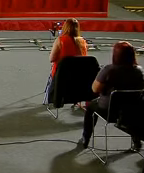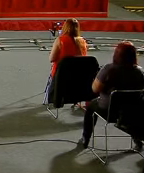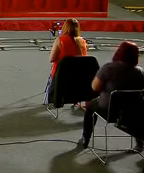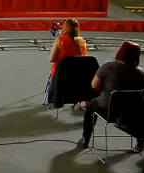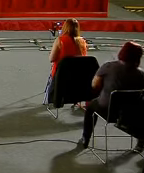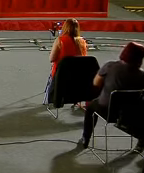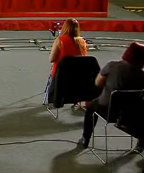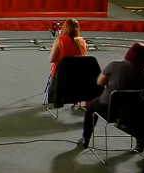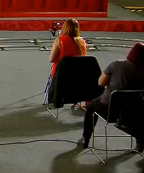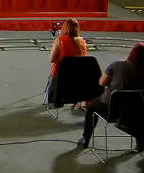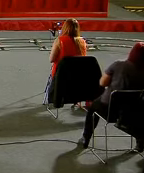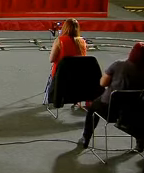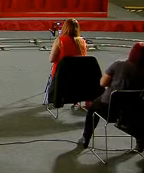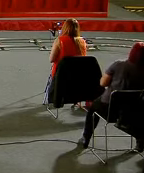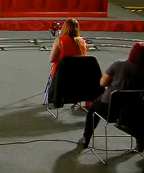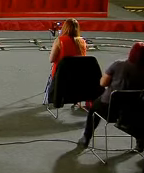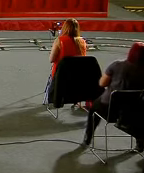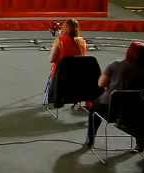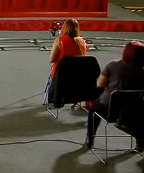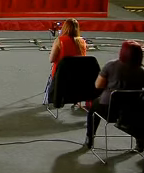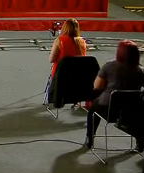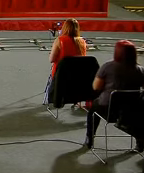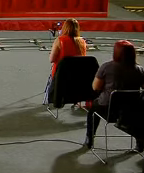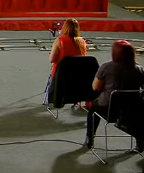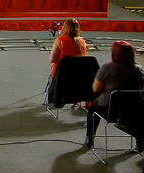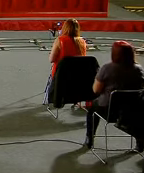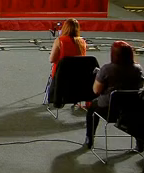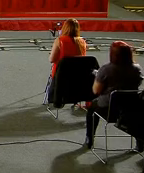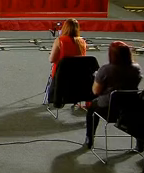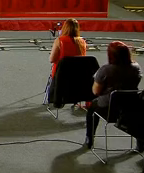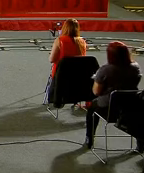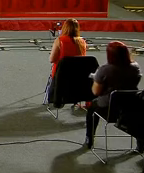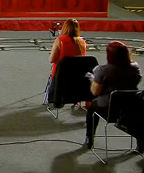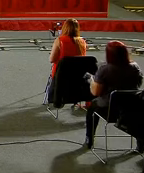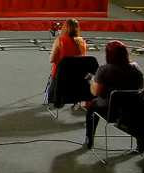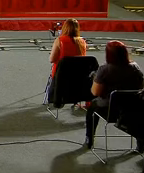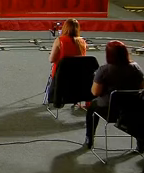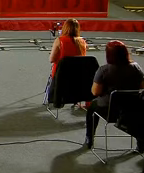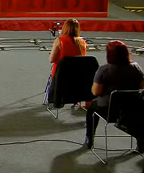Sí, 5 minutos. Ya no hay transmisión. 3 minutos, 8:05.